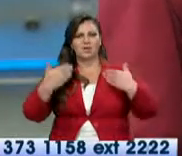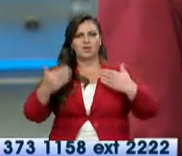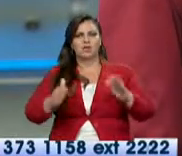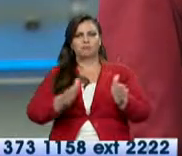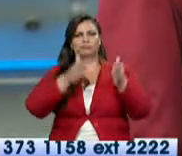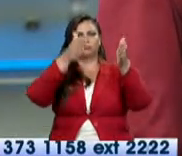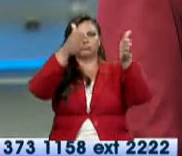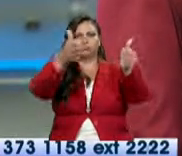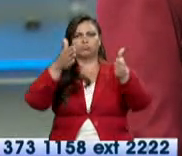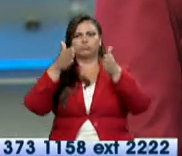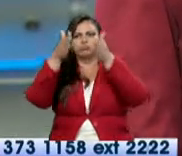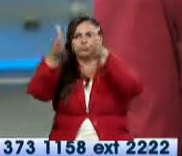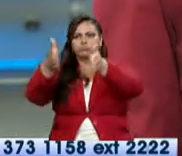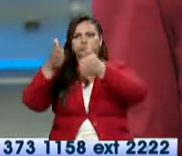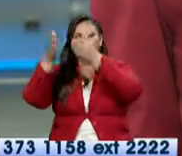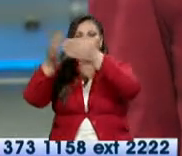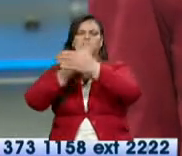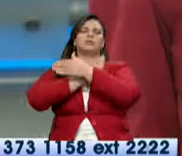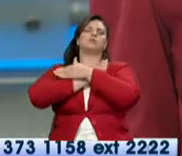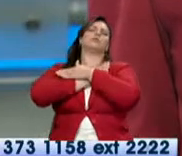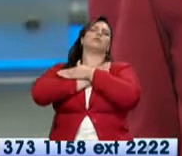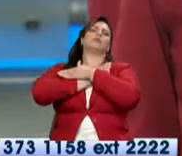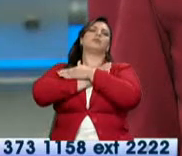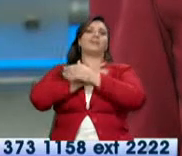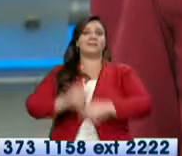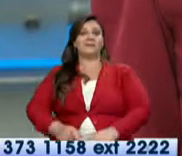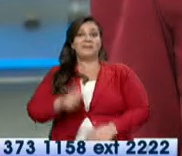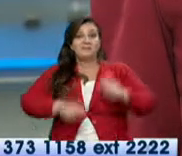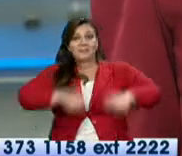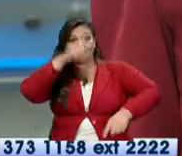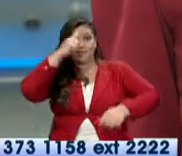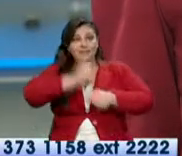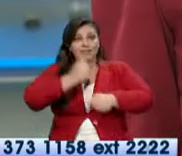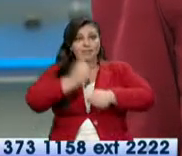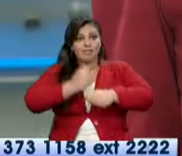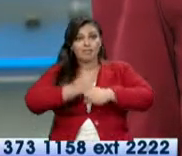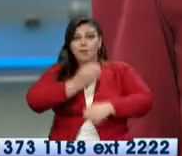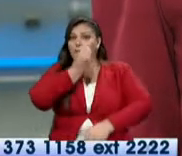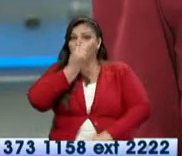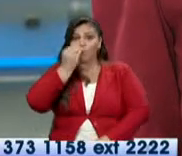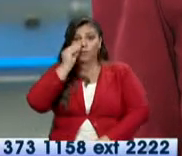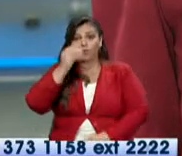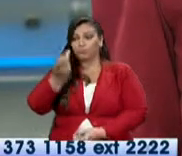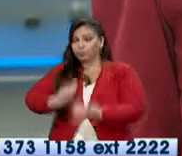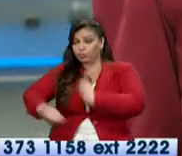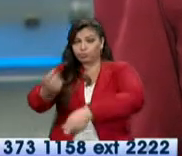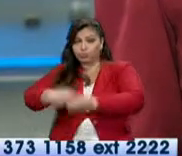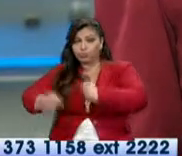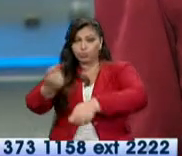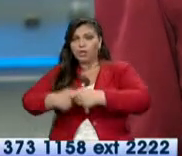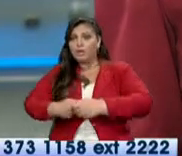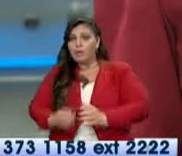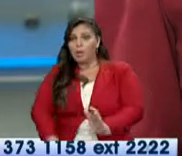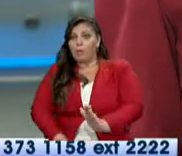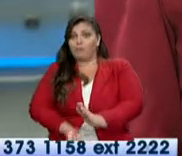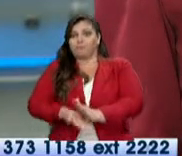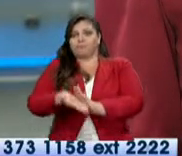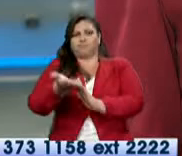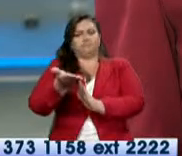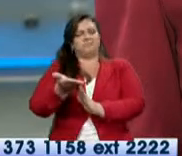los comerciantes del mercado de flores indicaron que las ventas no subieron durante el fin de semana y esperan que mejore este